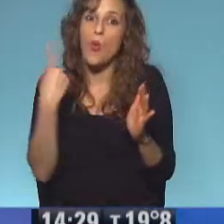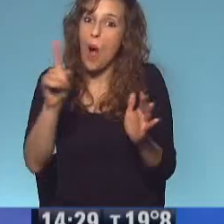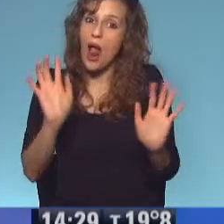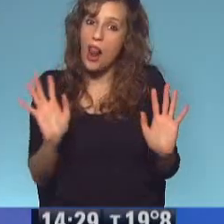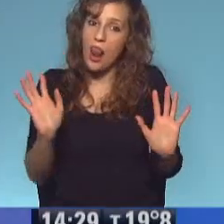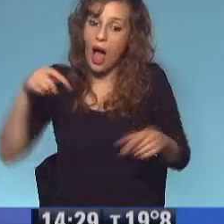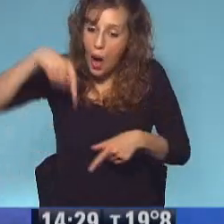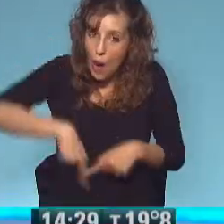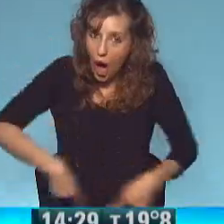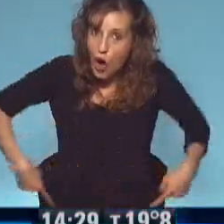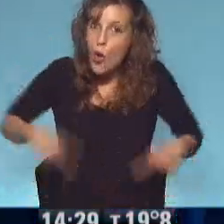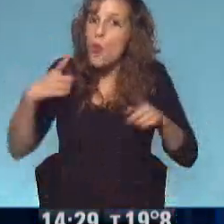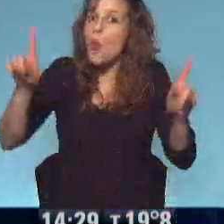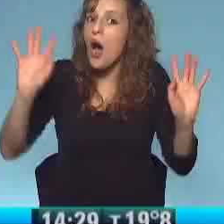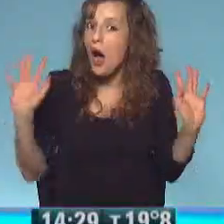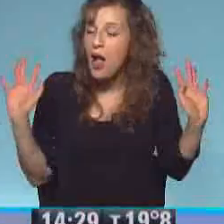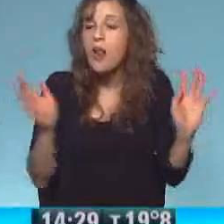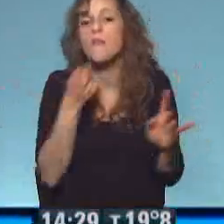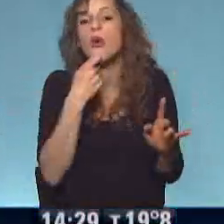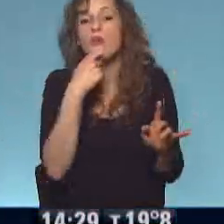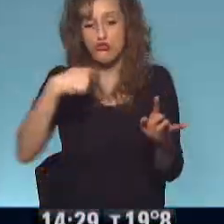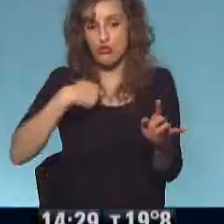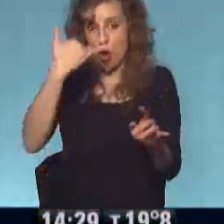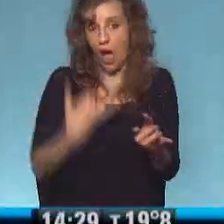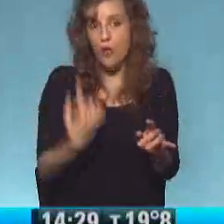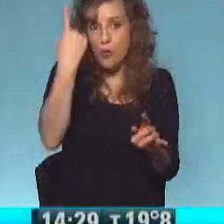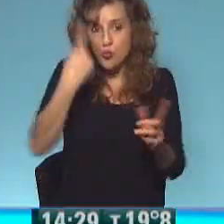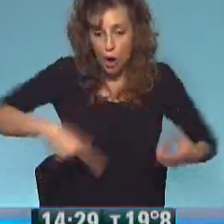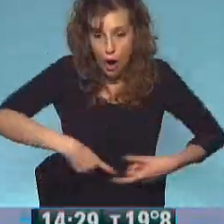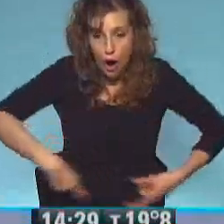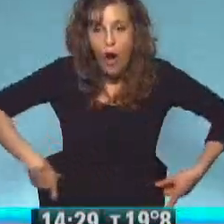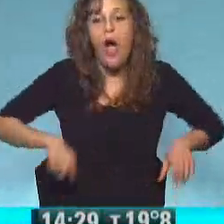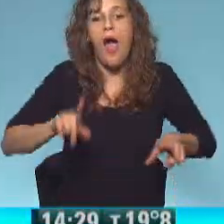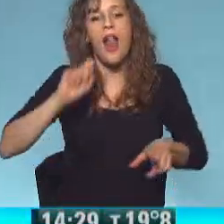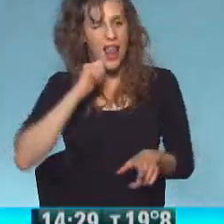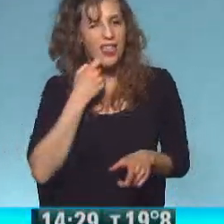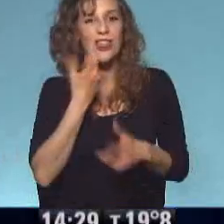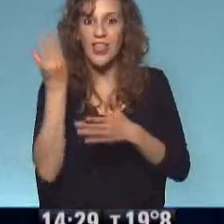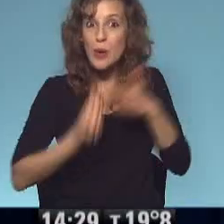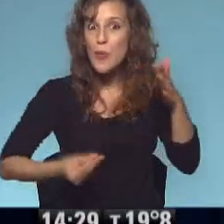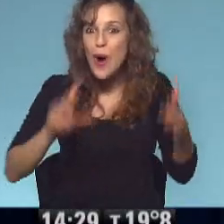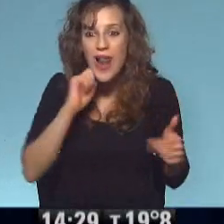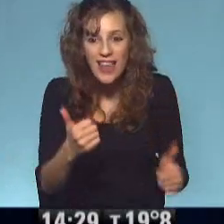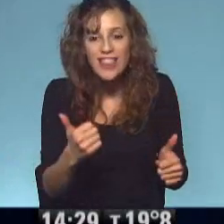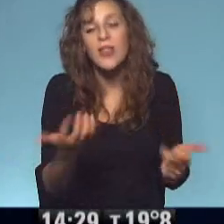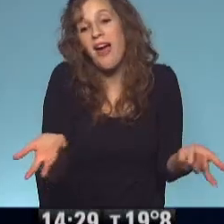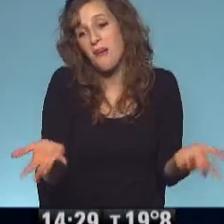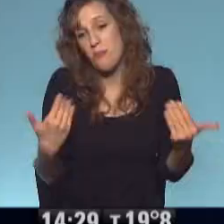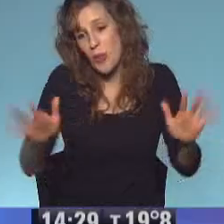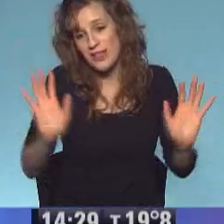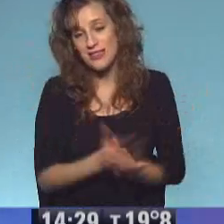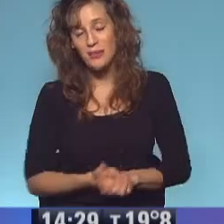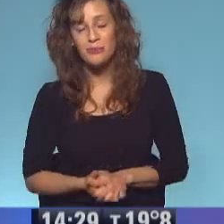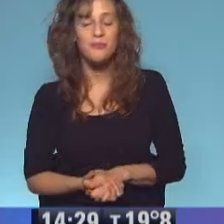cierto? Yo tengo uno con dibujitos, muy lindo. No lo dudo. Bueno,